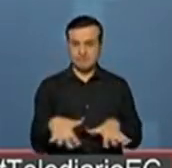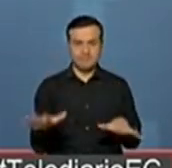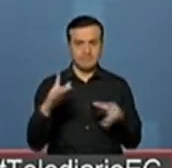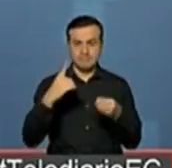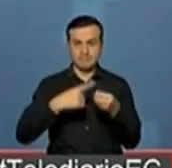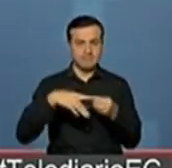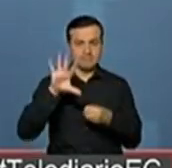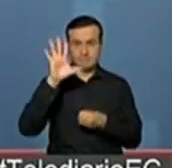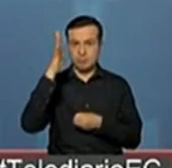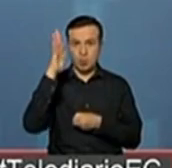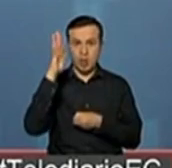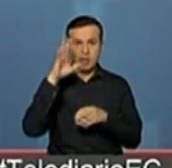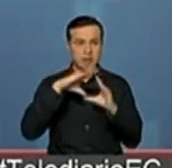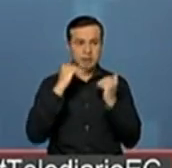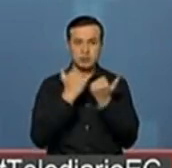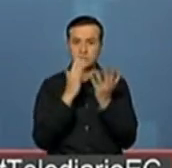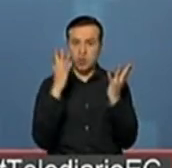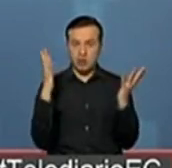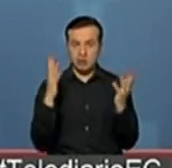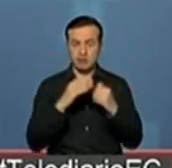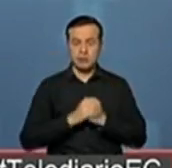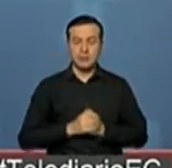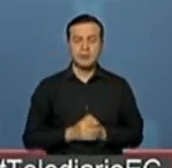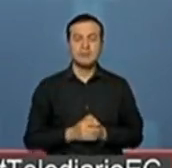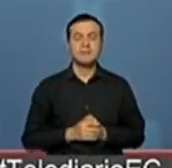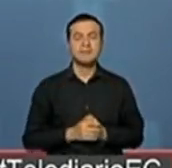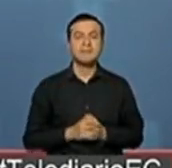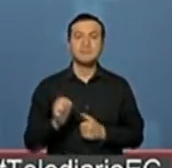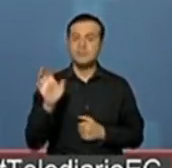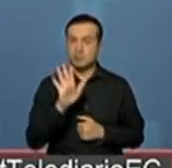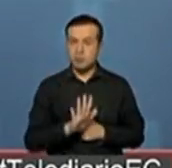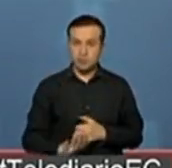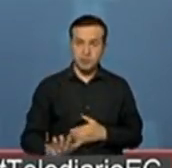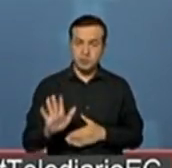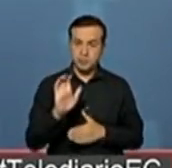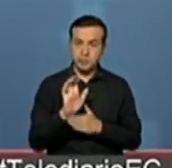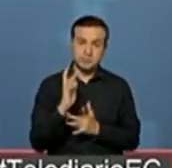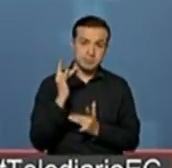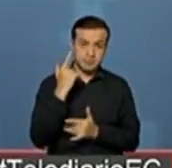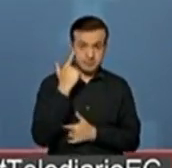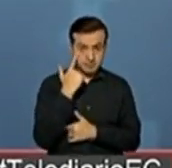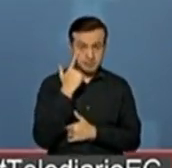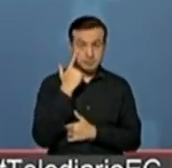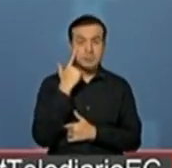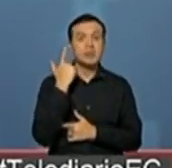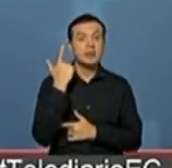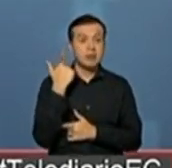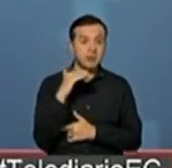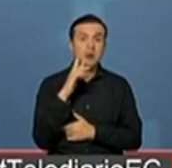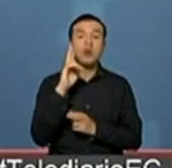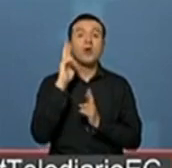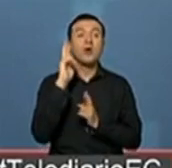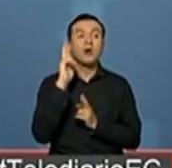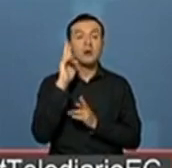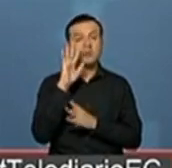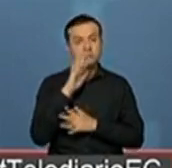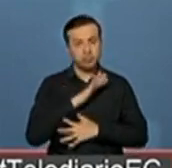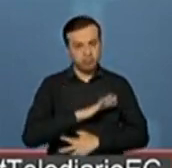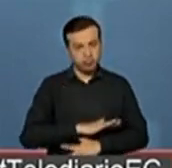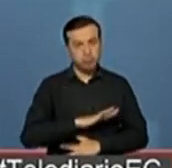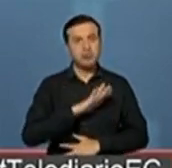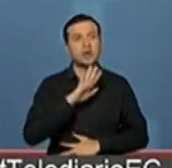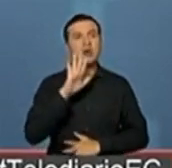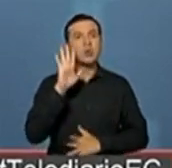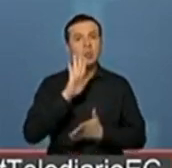educativo público, particular, fiscomisional en todo el país. Espera también la normalización de la educación